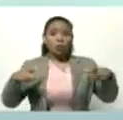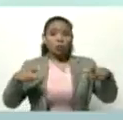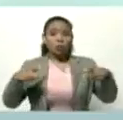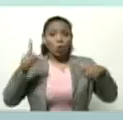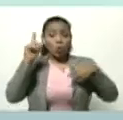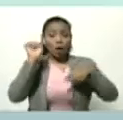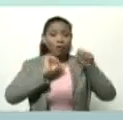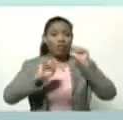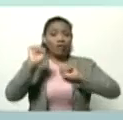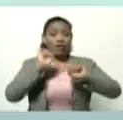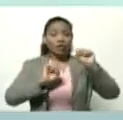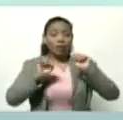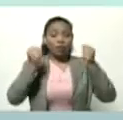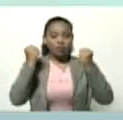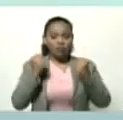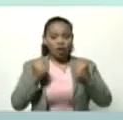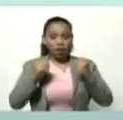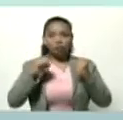vanguardia sólida, sí.